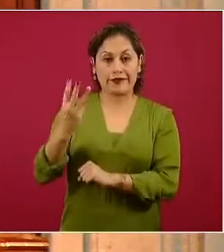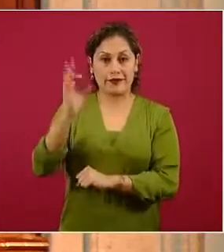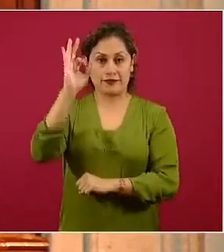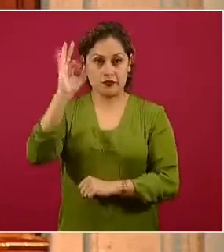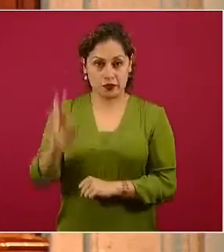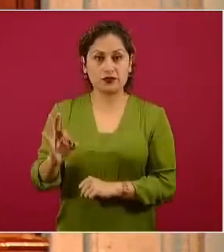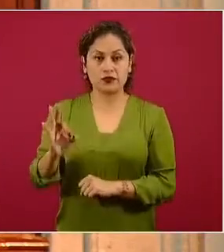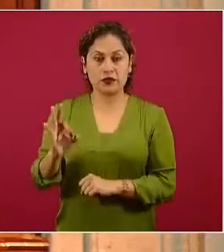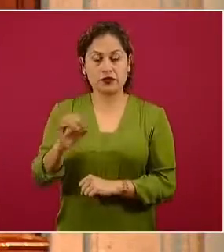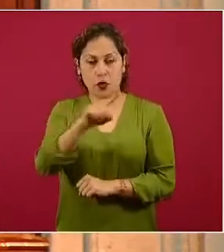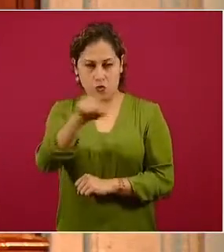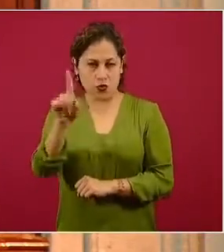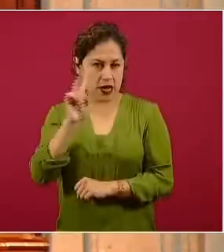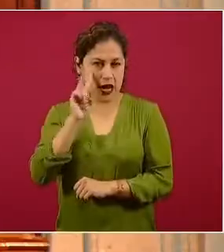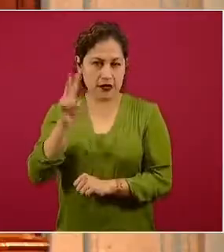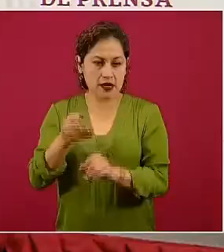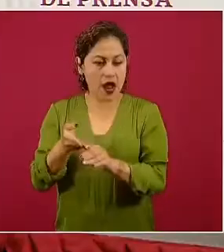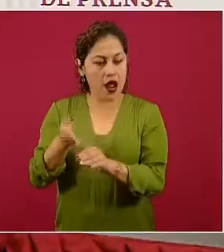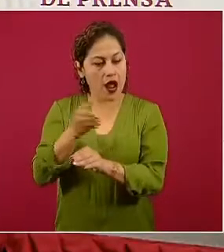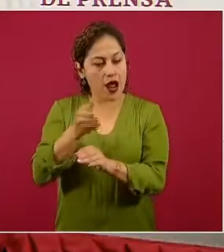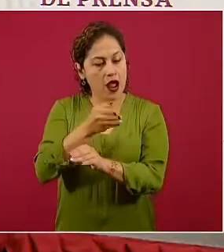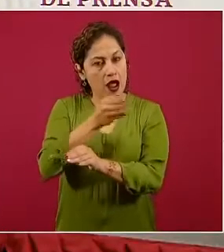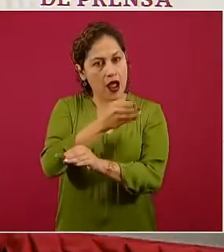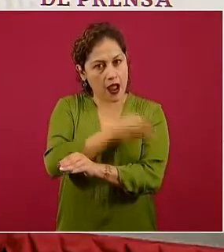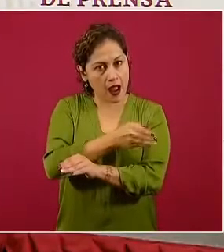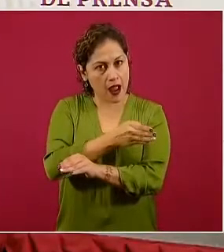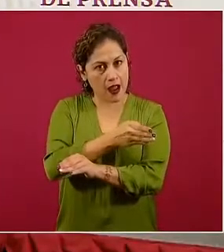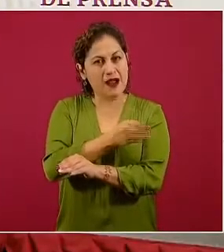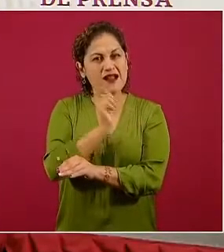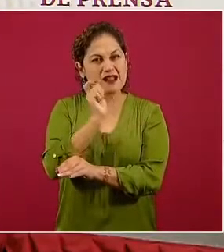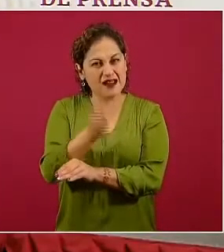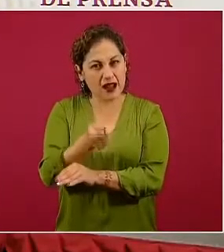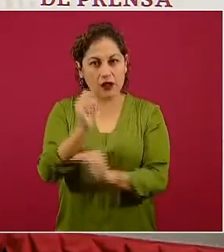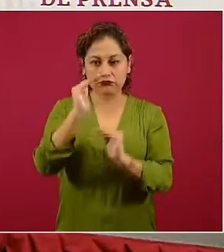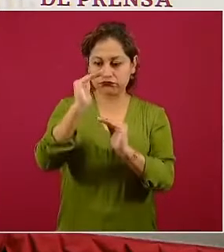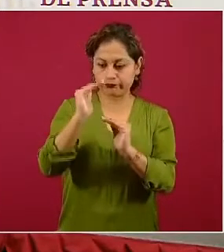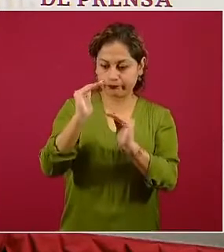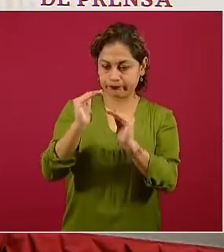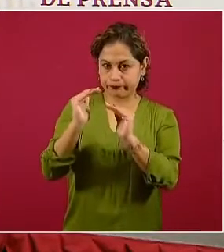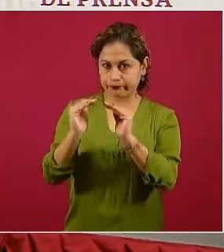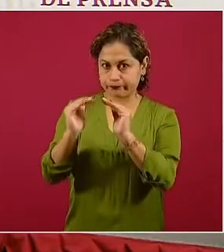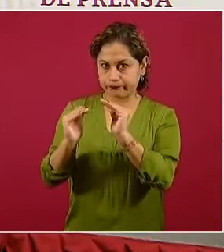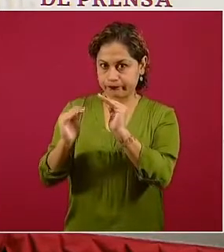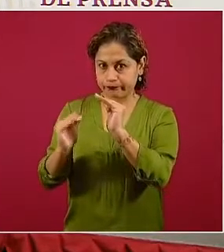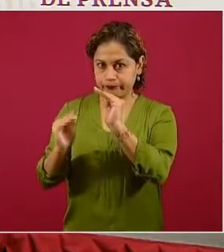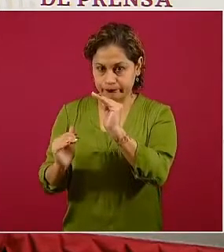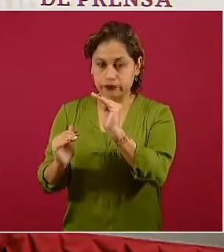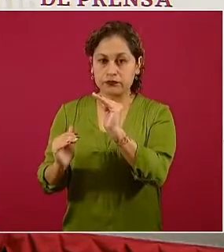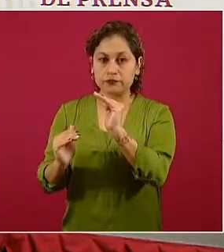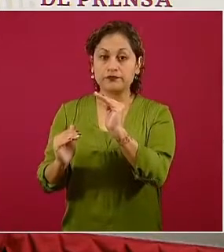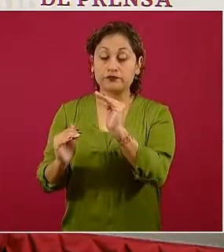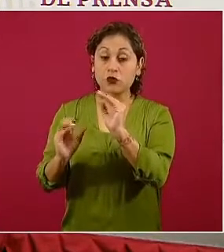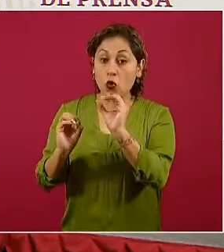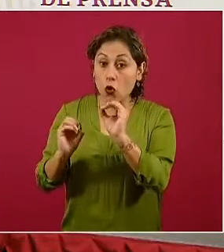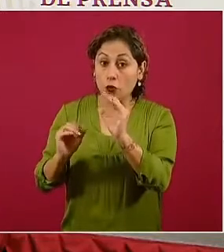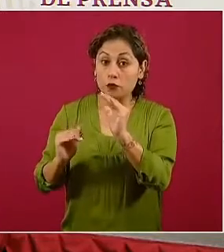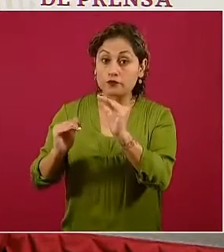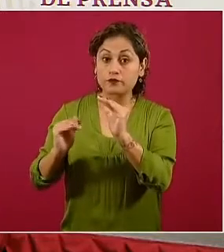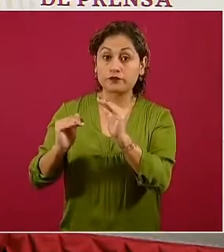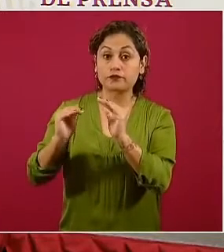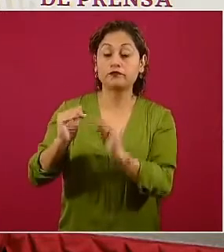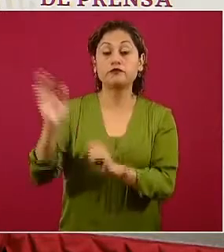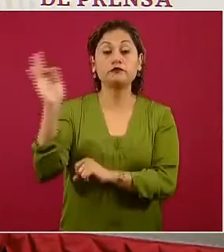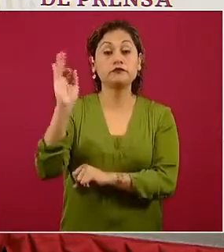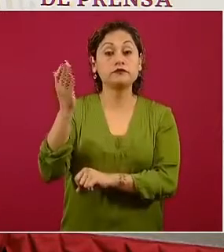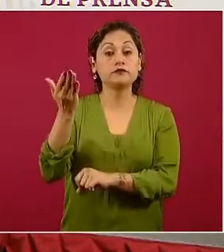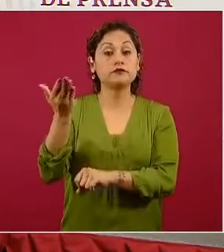de seguro ustedes ya han observado en semanas previas, esta reducción se irá haciendo cada vez menor. Muy probablemente lleguemos a mediados de la